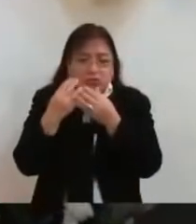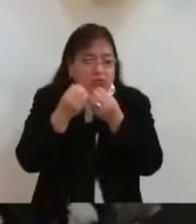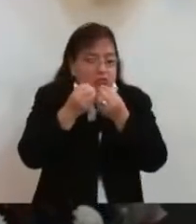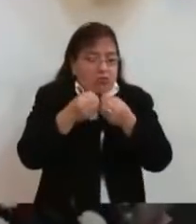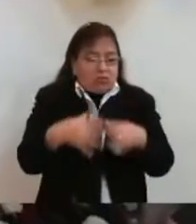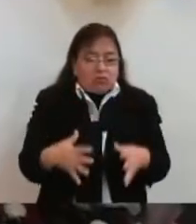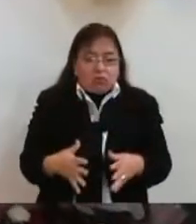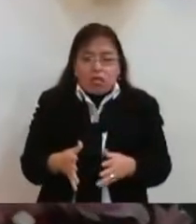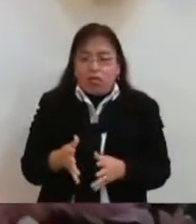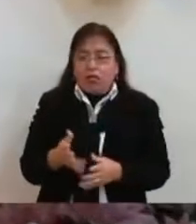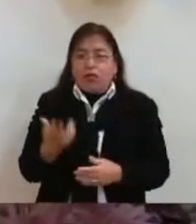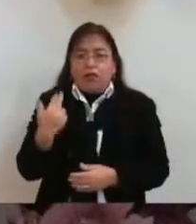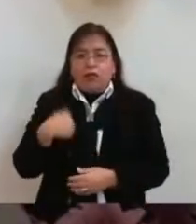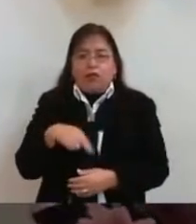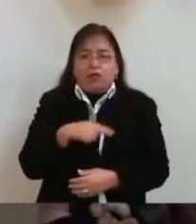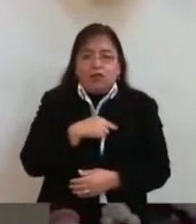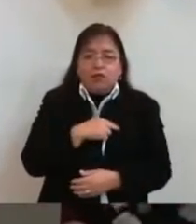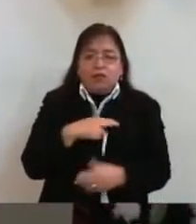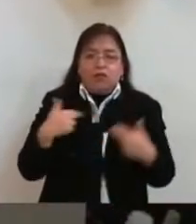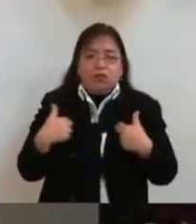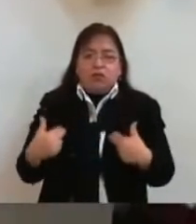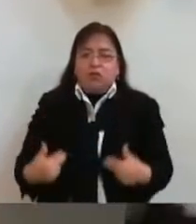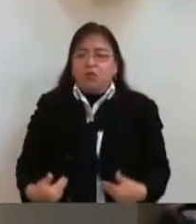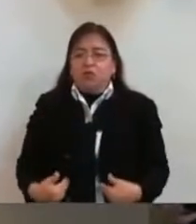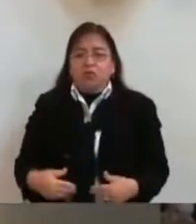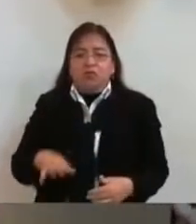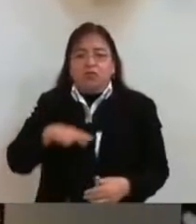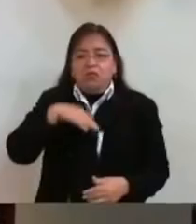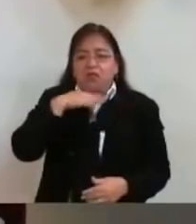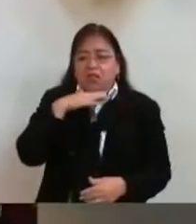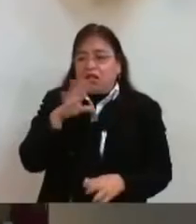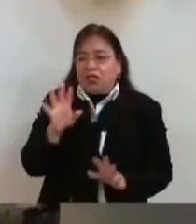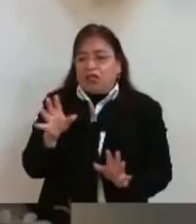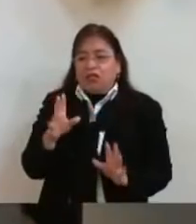de orientarlos, los distraemos.